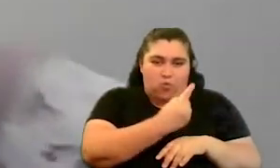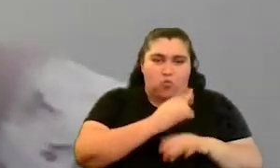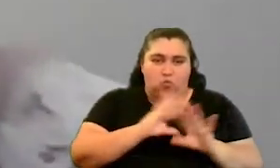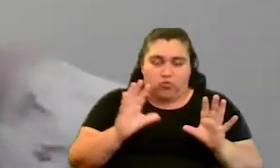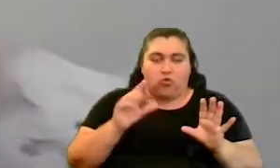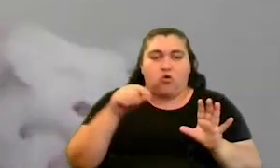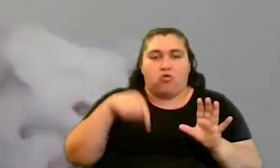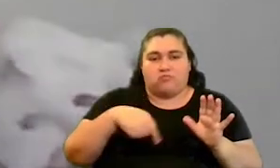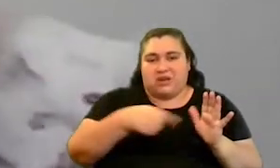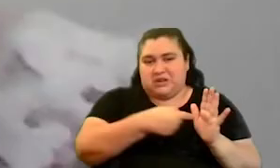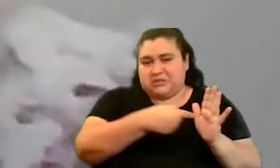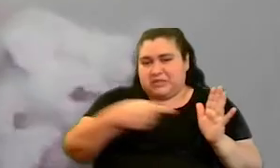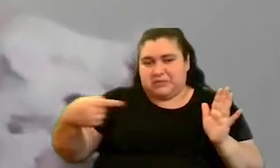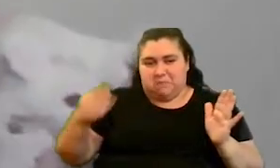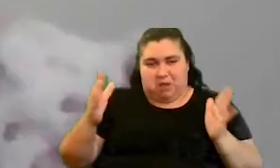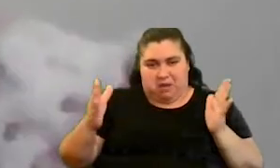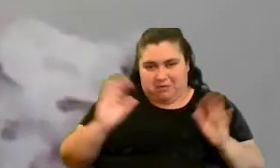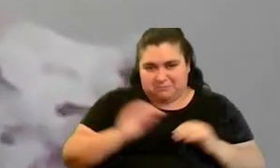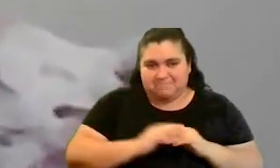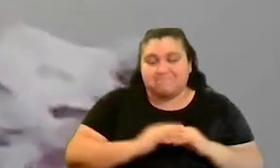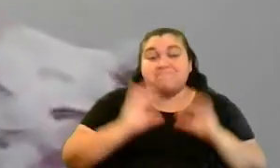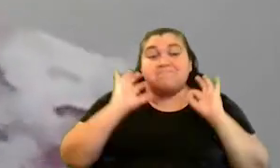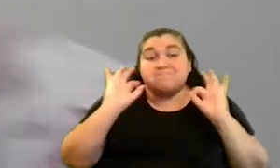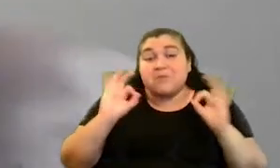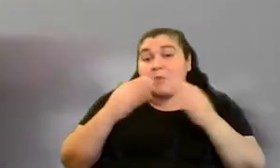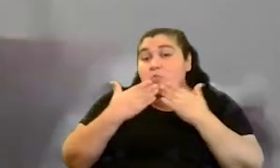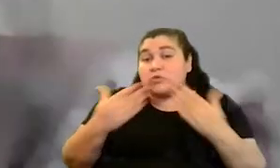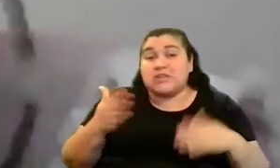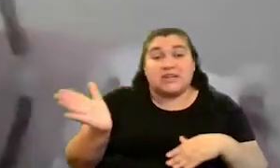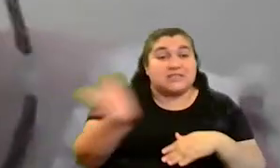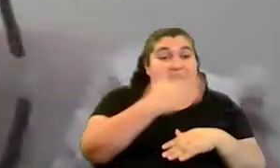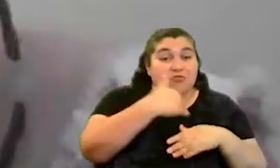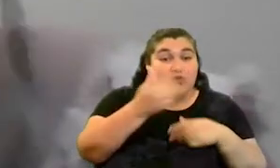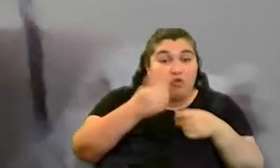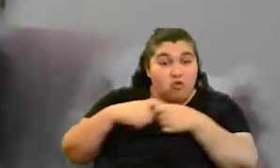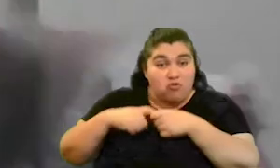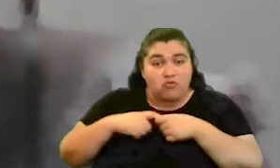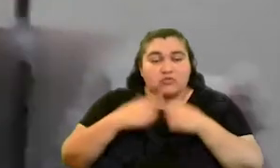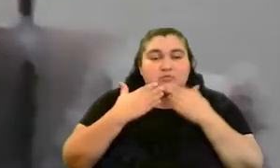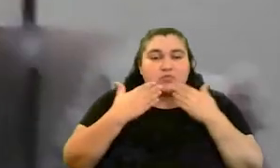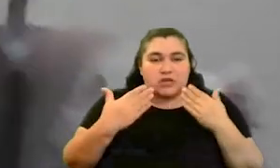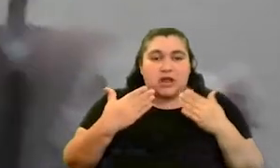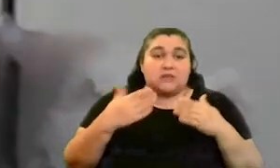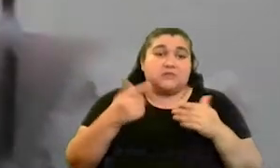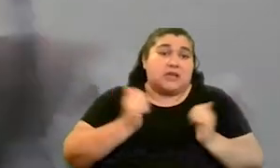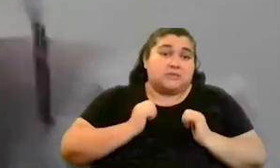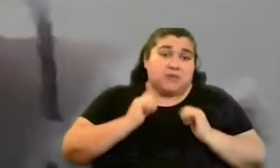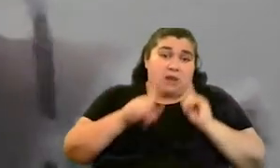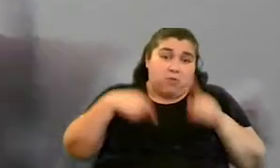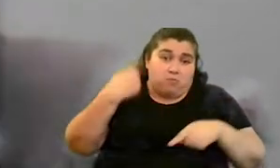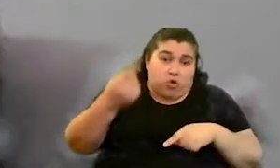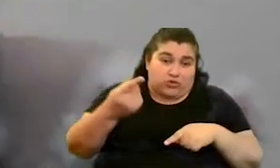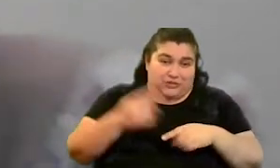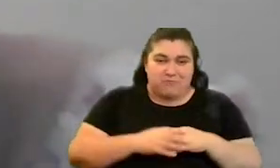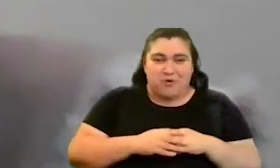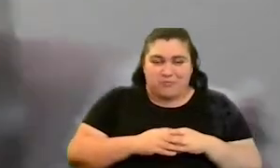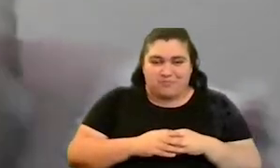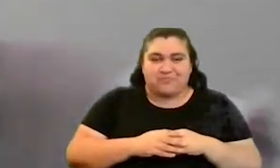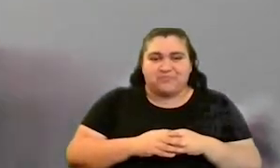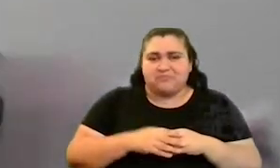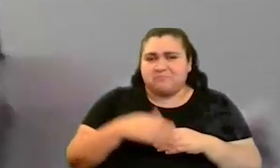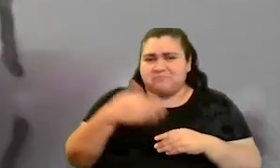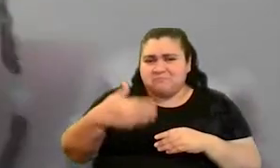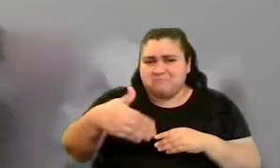el transcurso de estos días. Así que bueno, muchísimas gracias a todos, y bueno, nos estaremos viendo en las próximas jornadas. Dentro